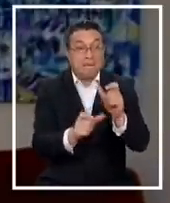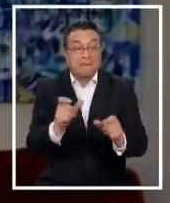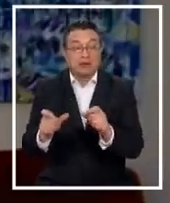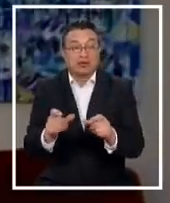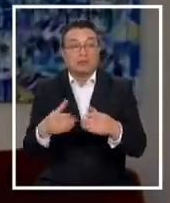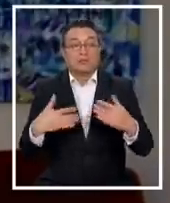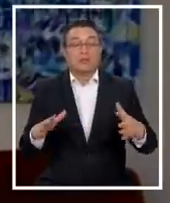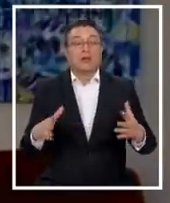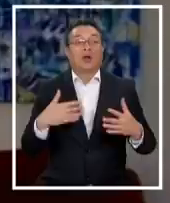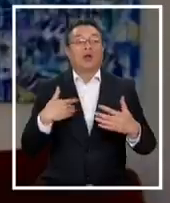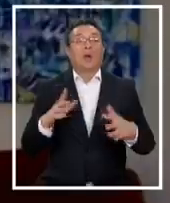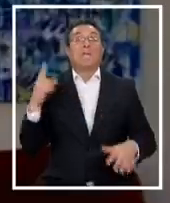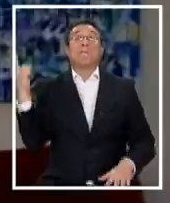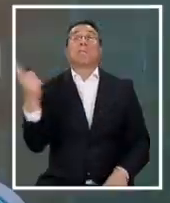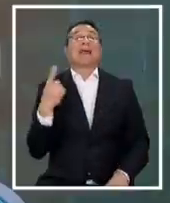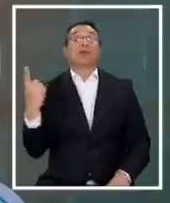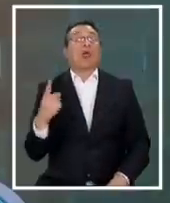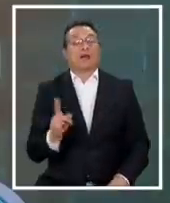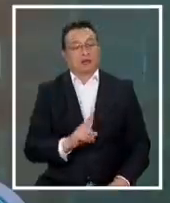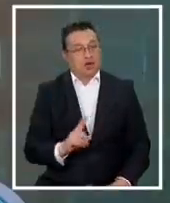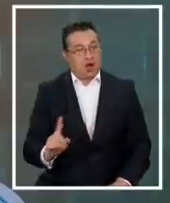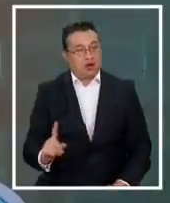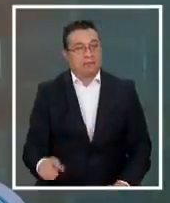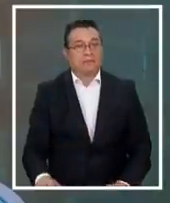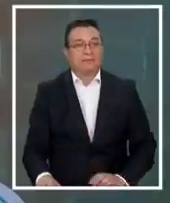en términos simples, de forma particular.